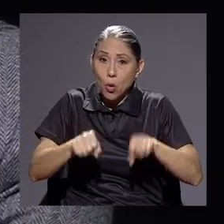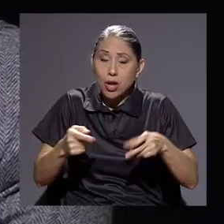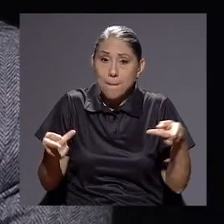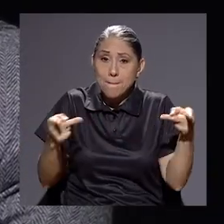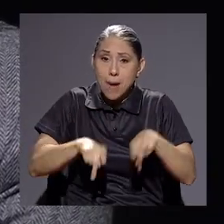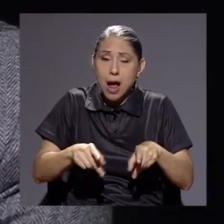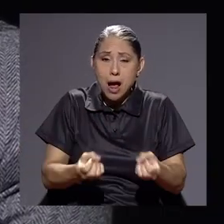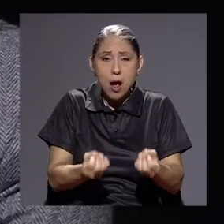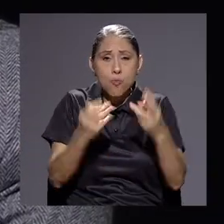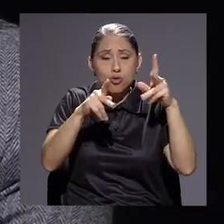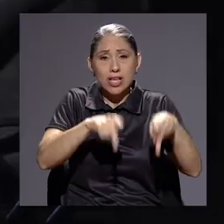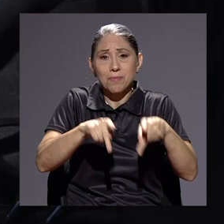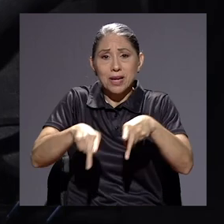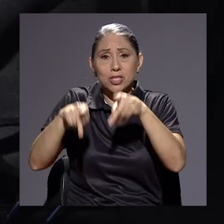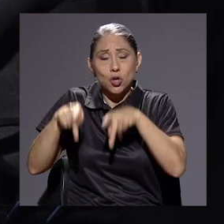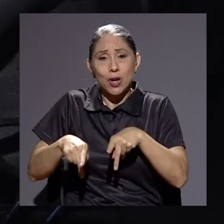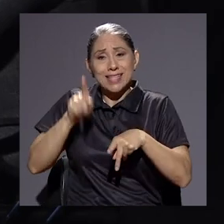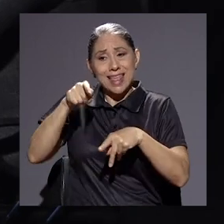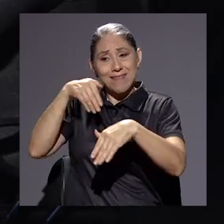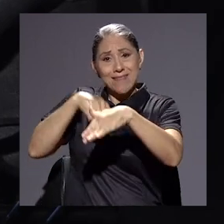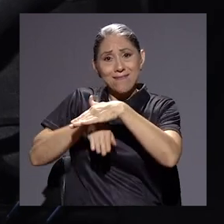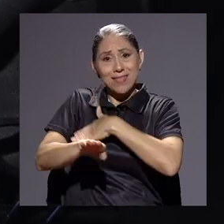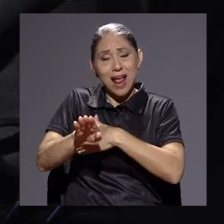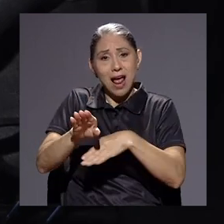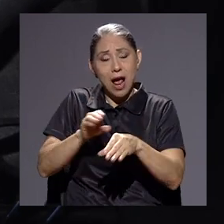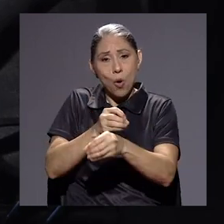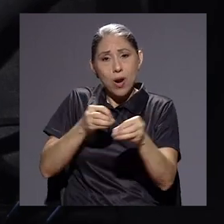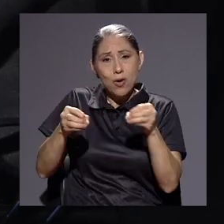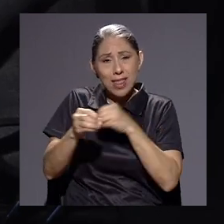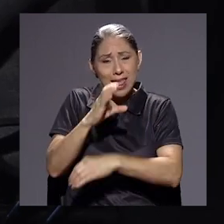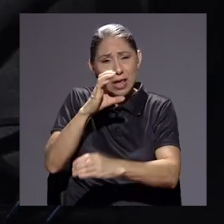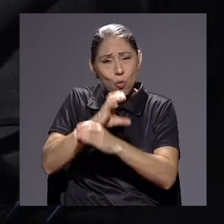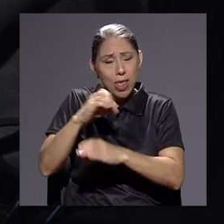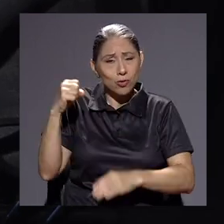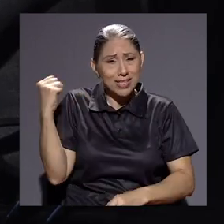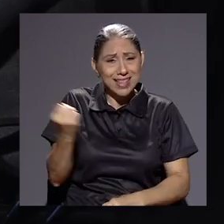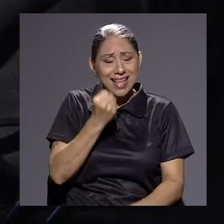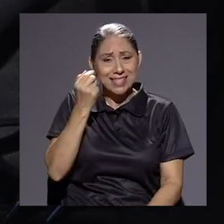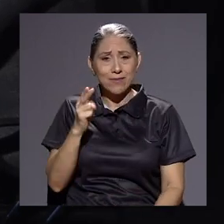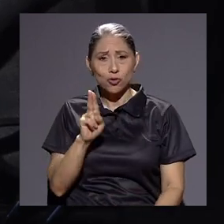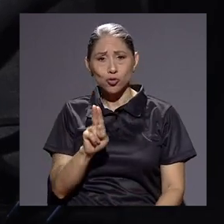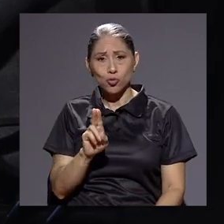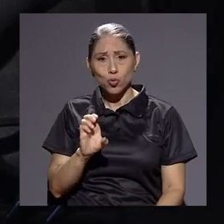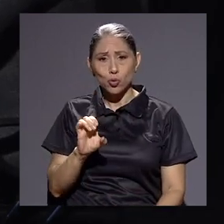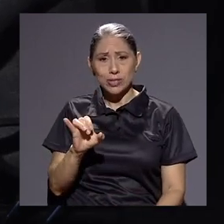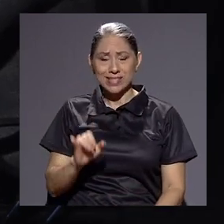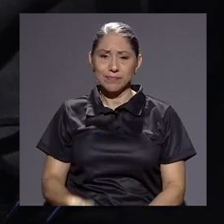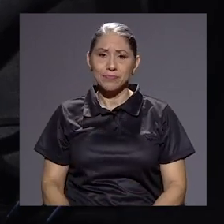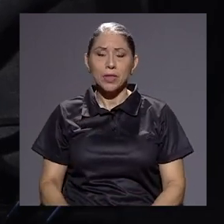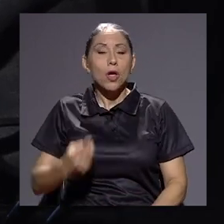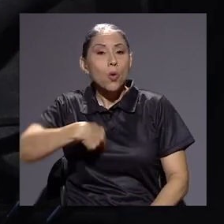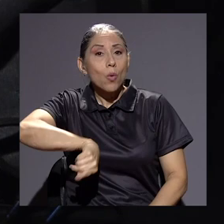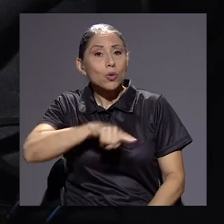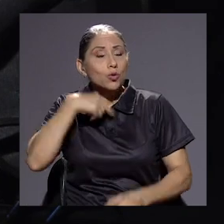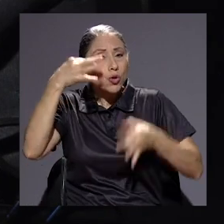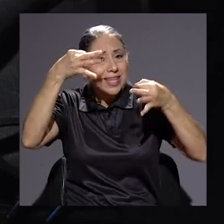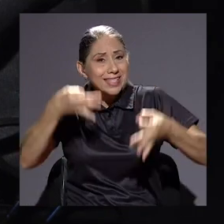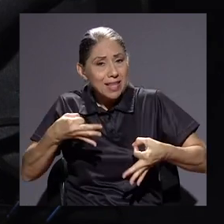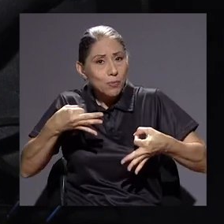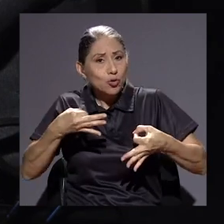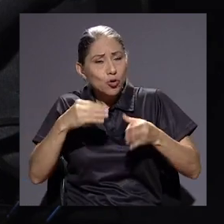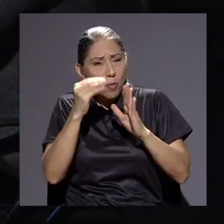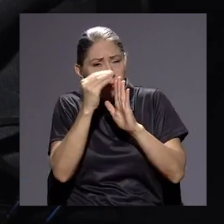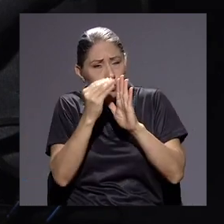personas que se enfrentarían a una unidad de cuidados intensivos? Cuando decidimos trabajar sobre